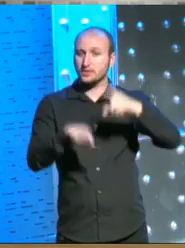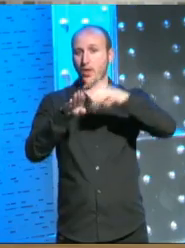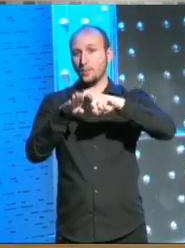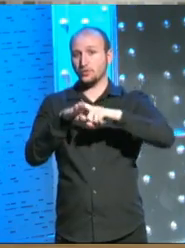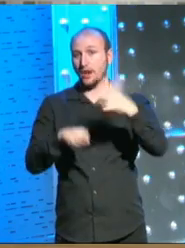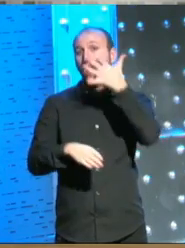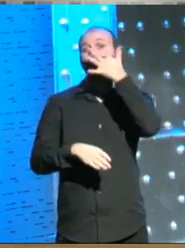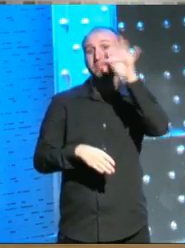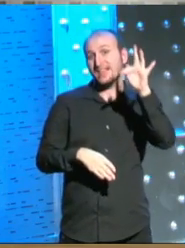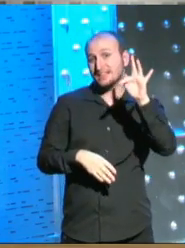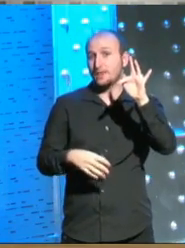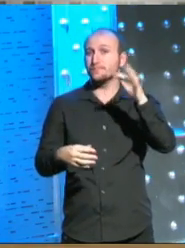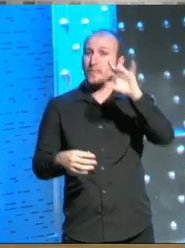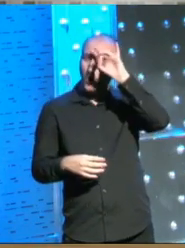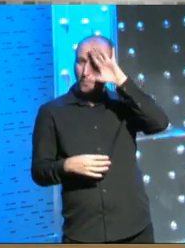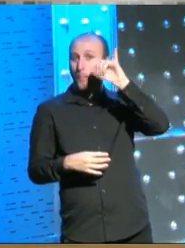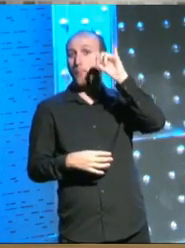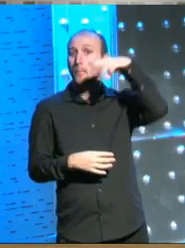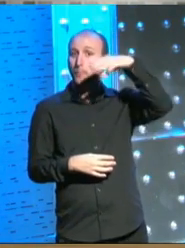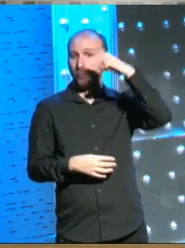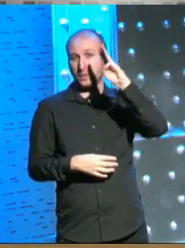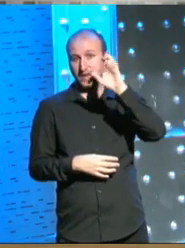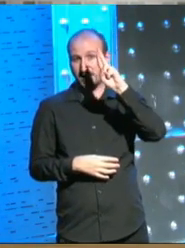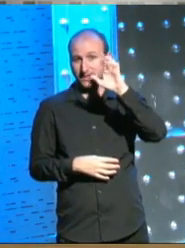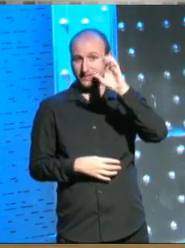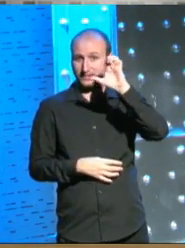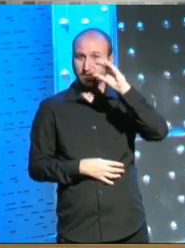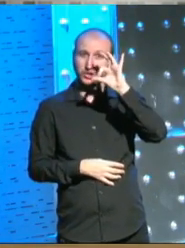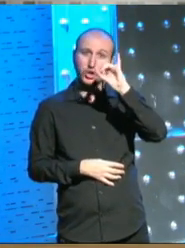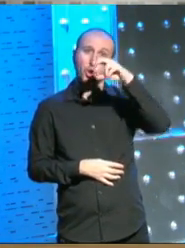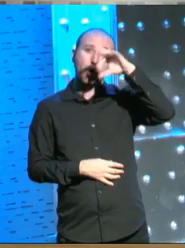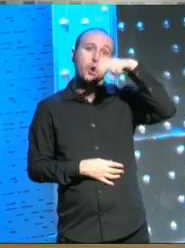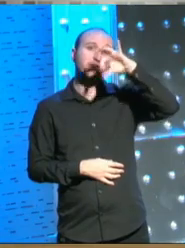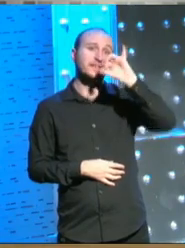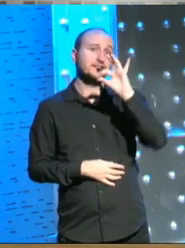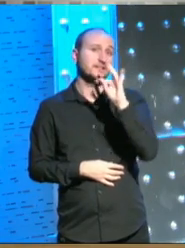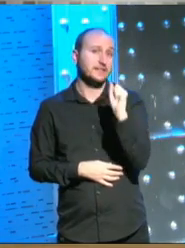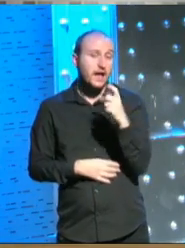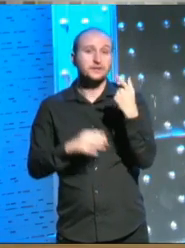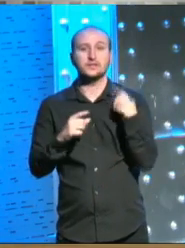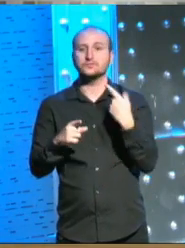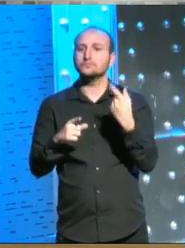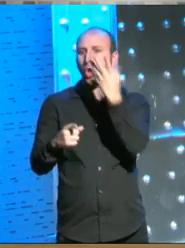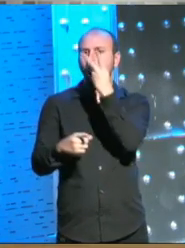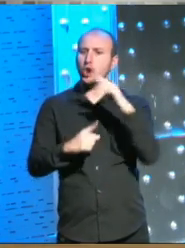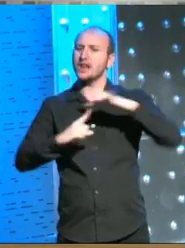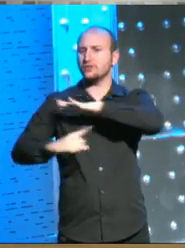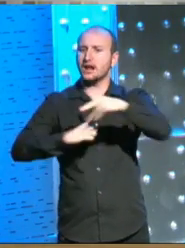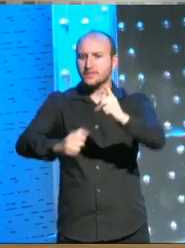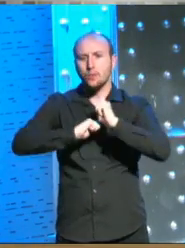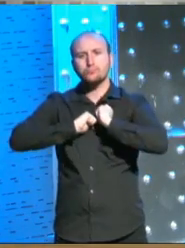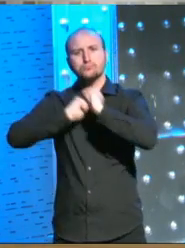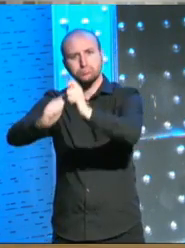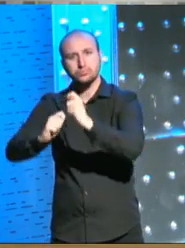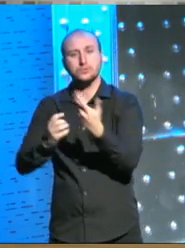francesa trataba de dar esa fugacidad móvil de la naturaleza, del color. Y